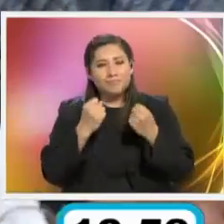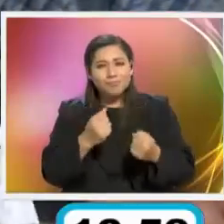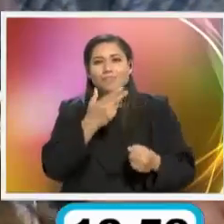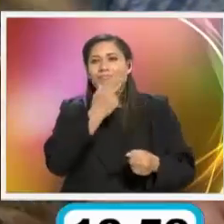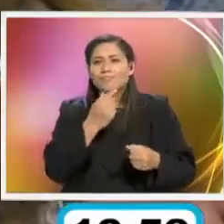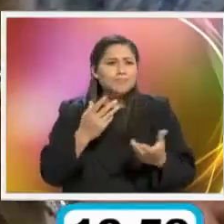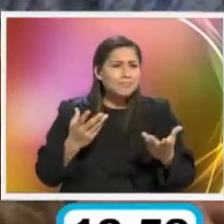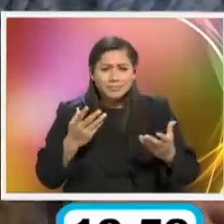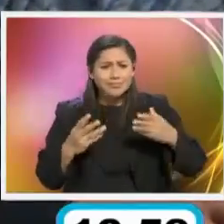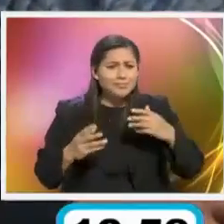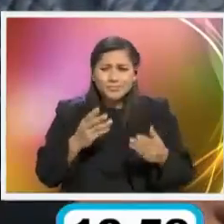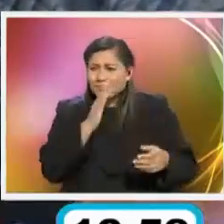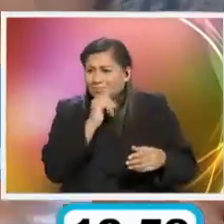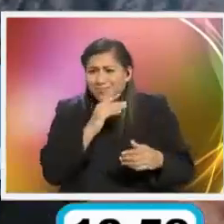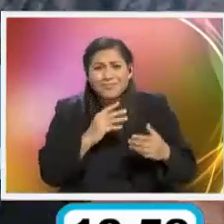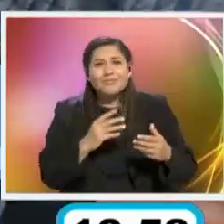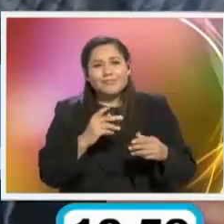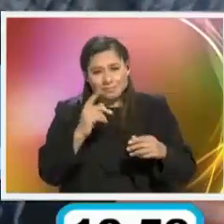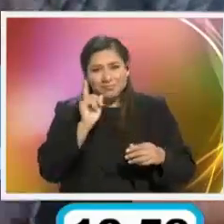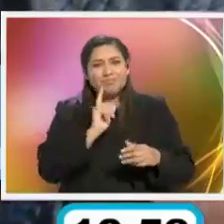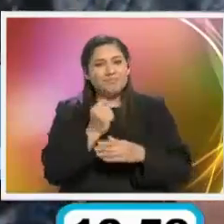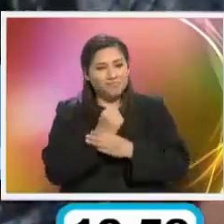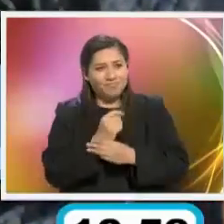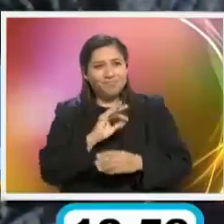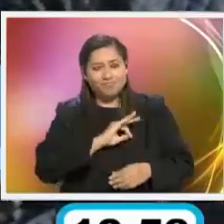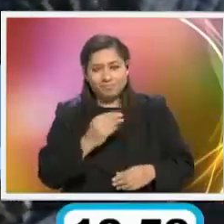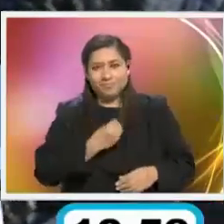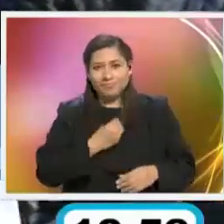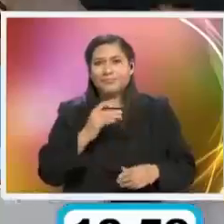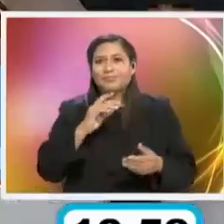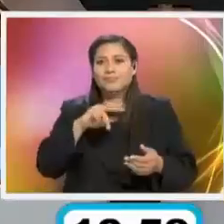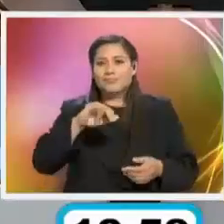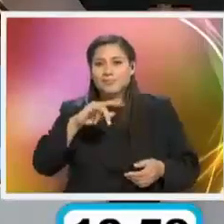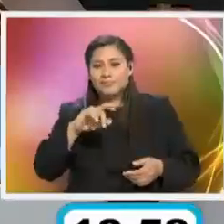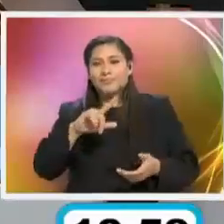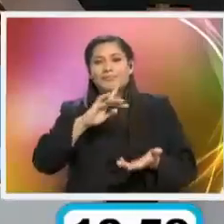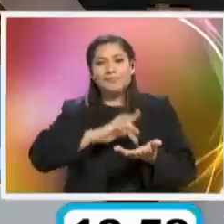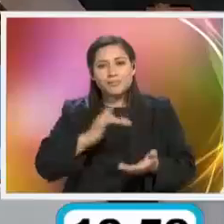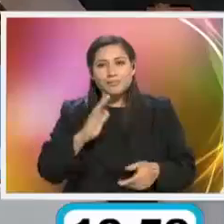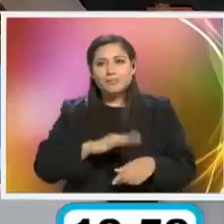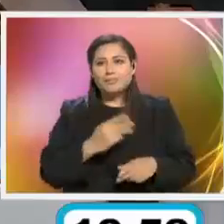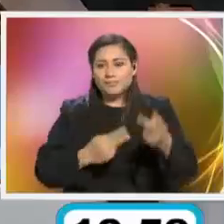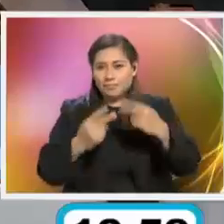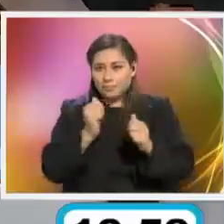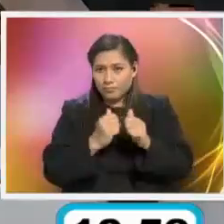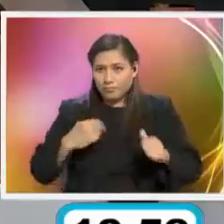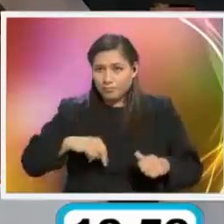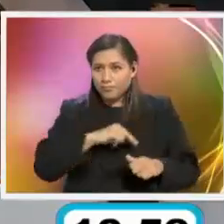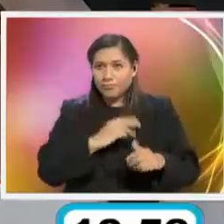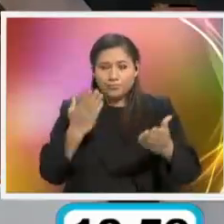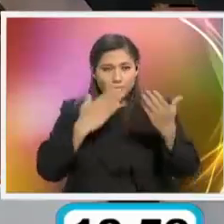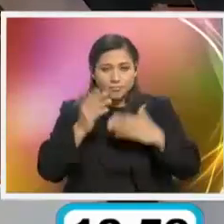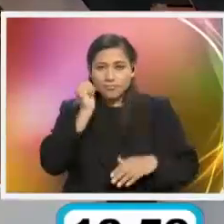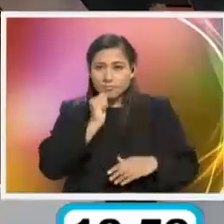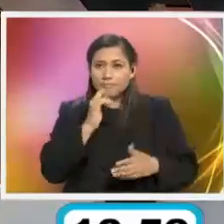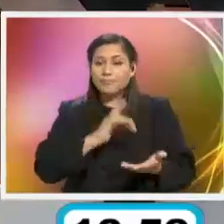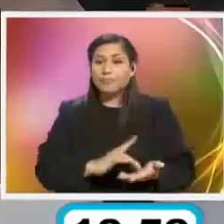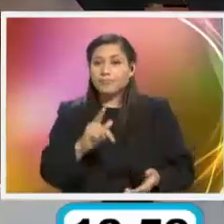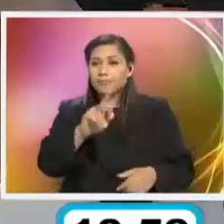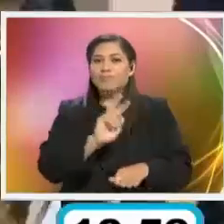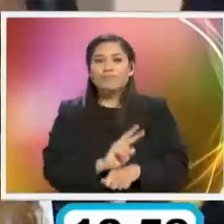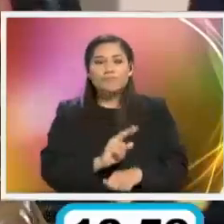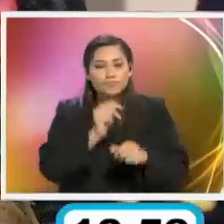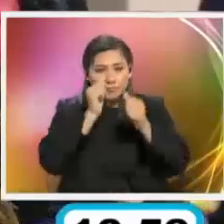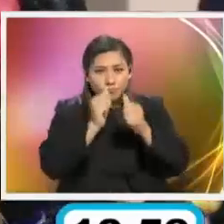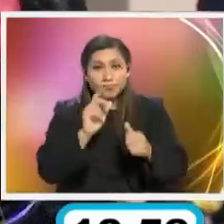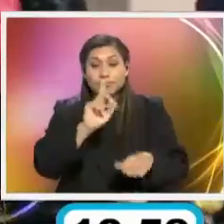luego ahí andan con que no aguantan, pero unas sí aguantan. nosotros Ninel, aguantamos. gracias por haber estado con No, hombre, nosotros. Todo gracias el éxito a del ustedes. mundo. Gracias y estén